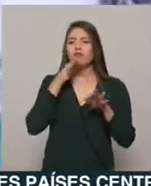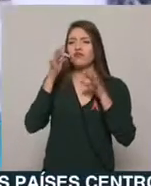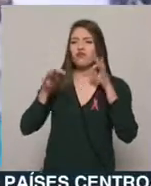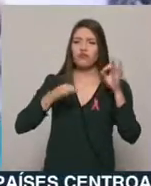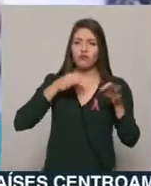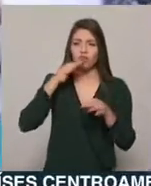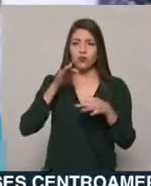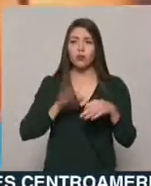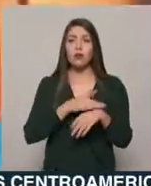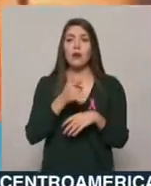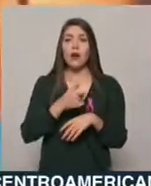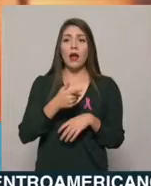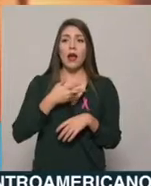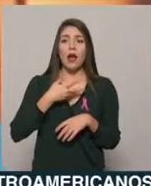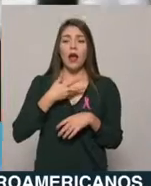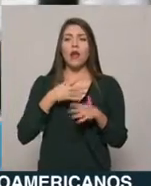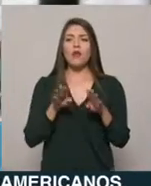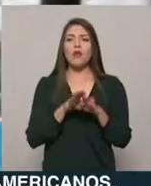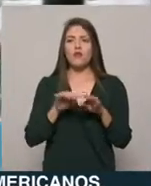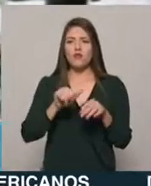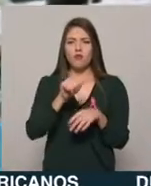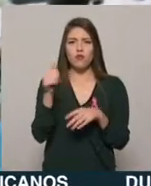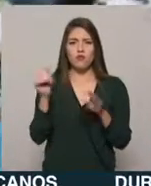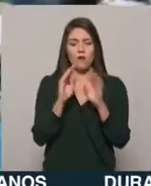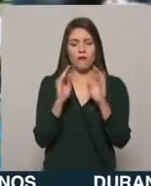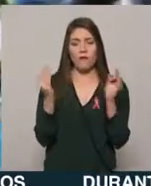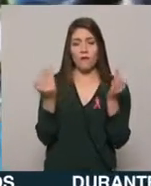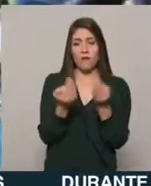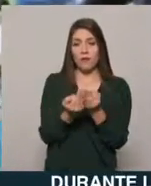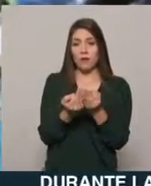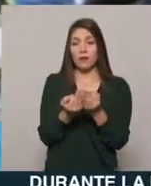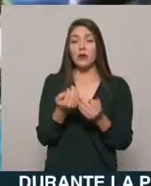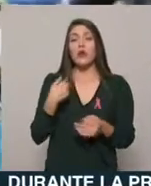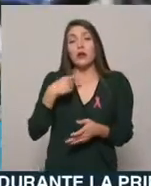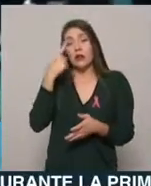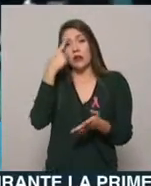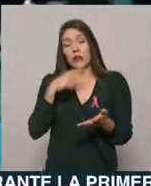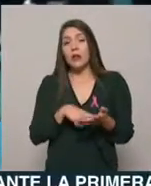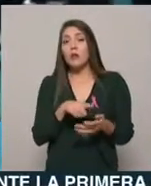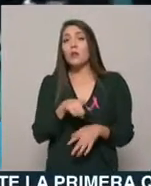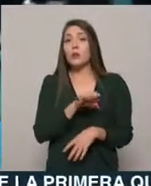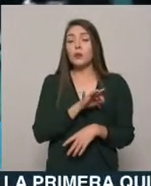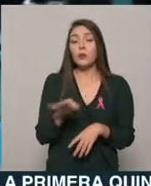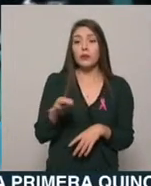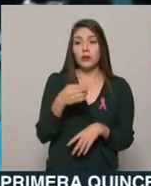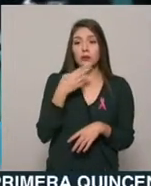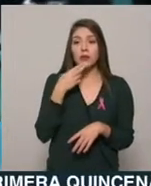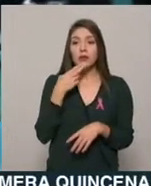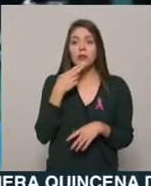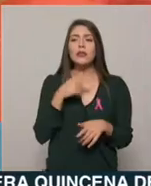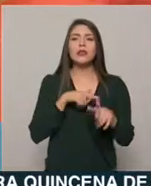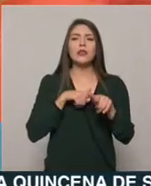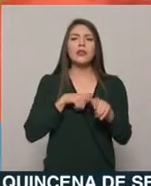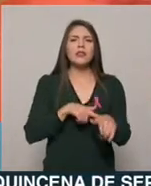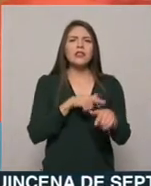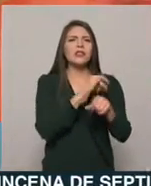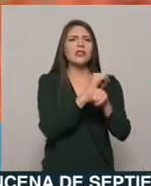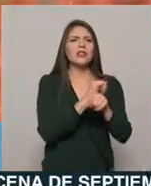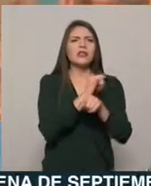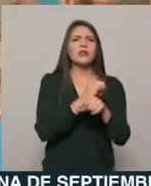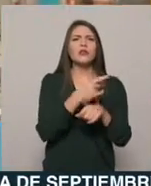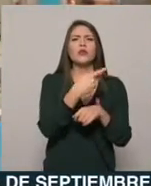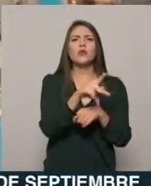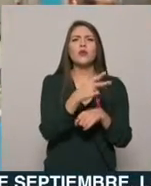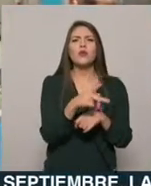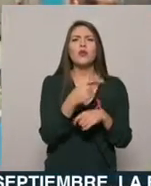porque opera en otro nivel. Yo creo que lo que puede funcionar es seguir investigando sus cuentas bancarias,